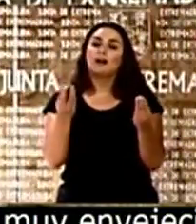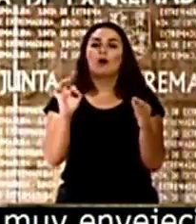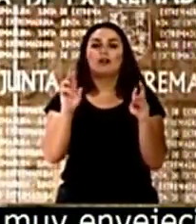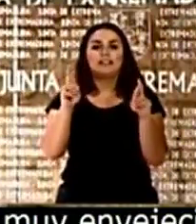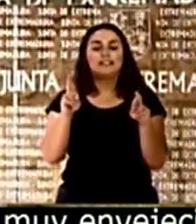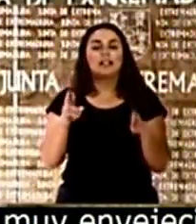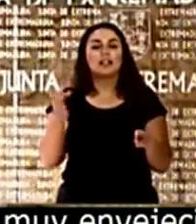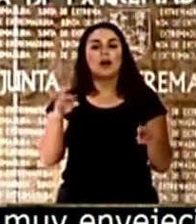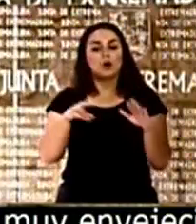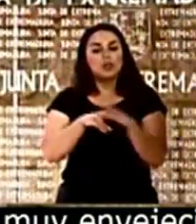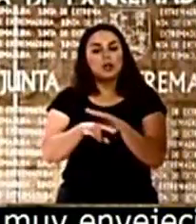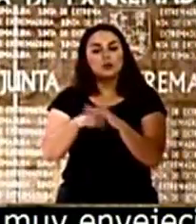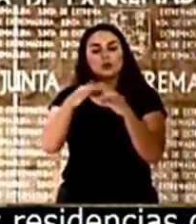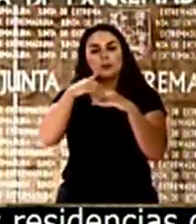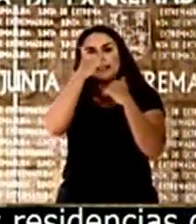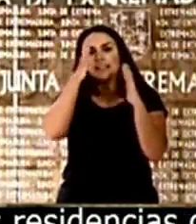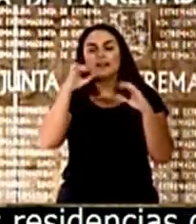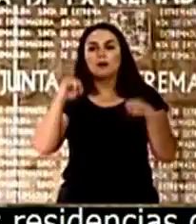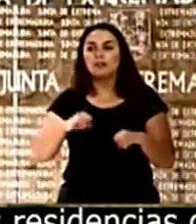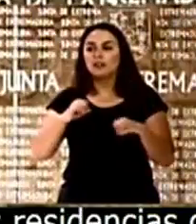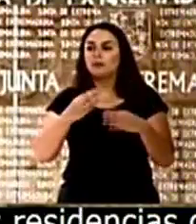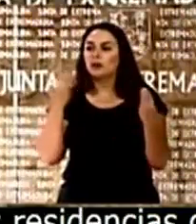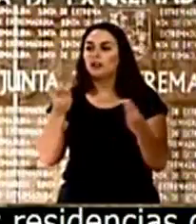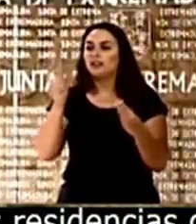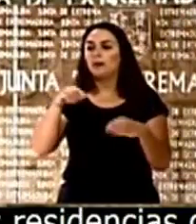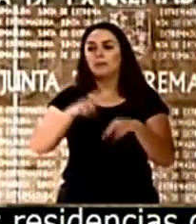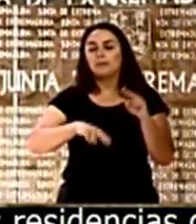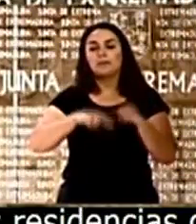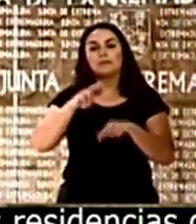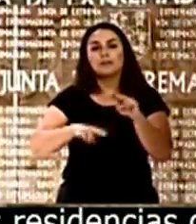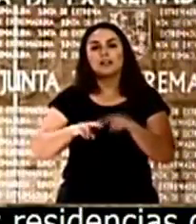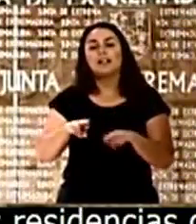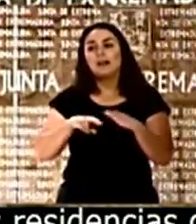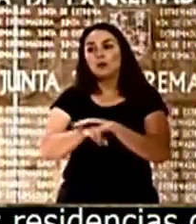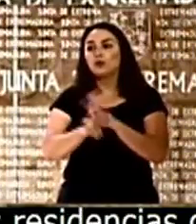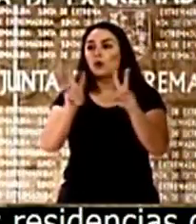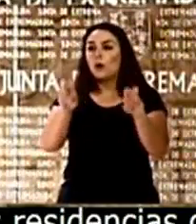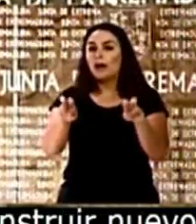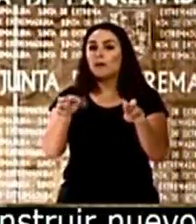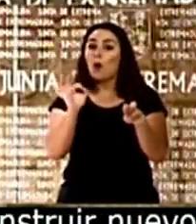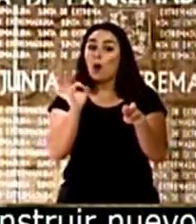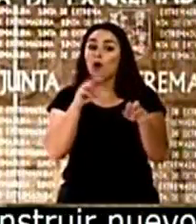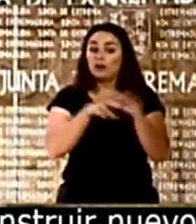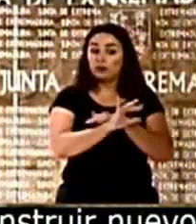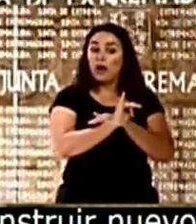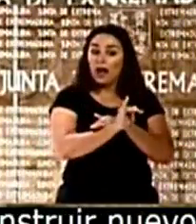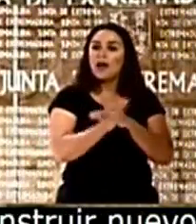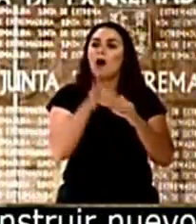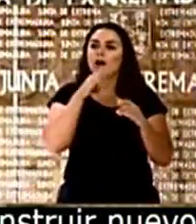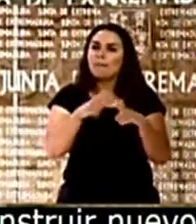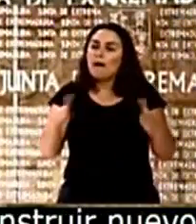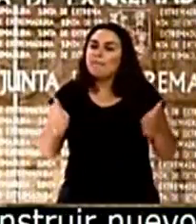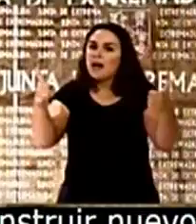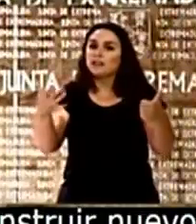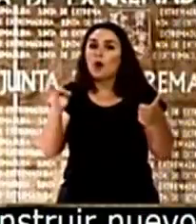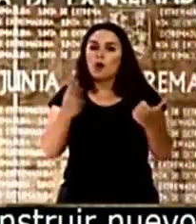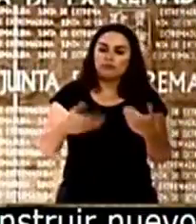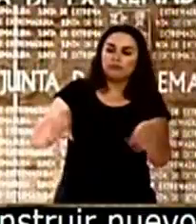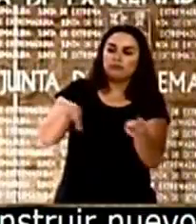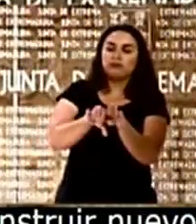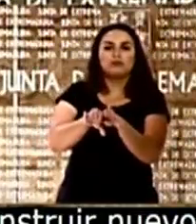los recursos que tienen para atender a los mayores, construir nuevos recursos, ampliar los recursos existentes o equipararlos y